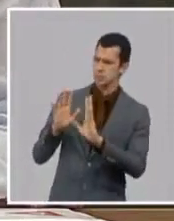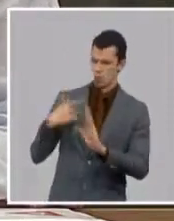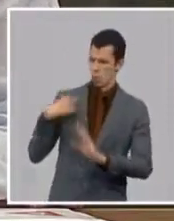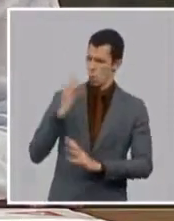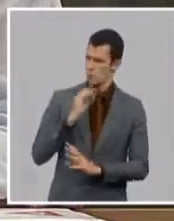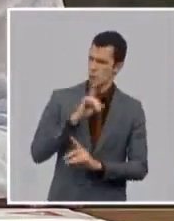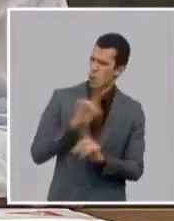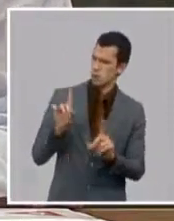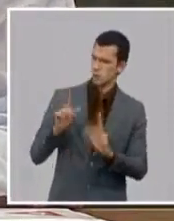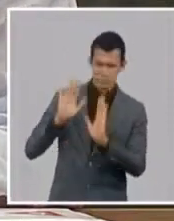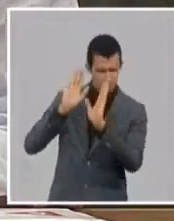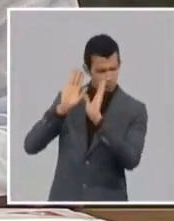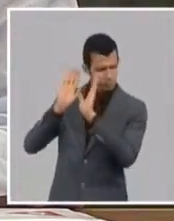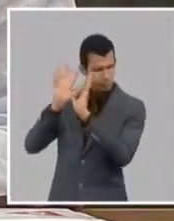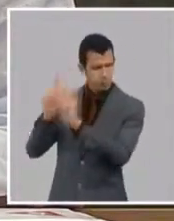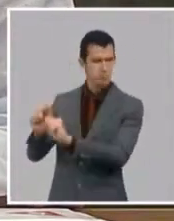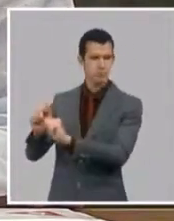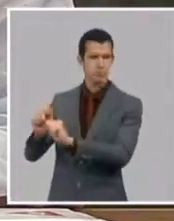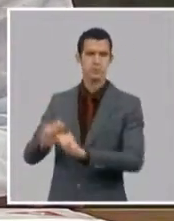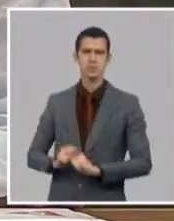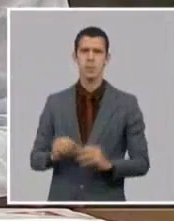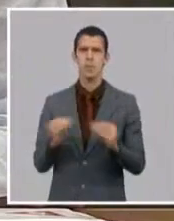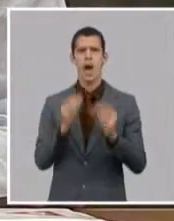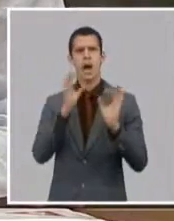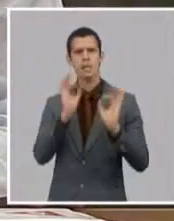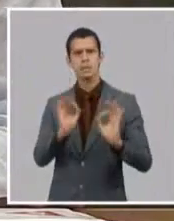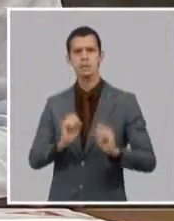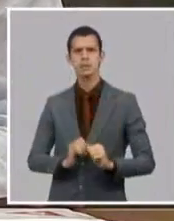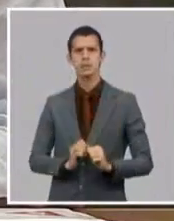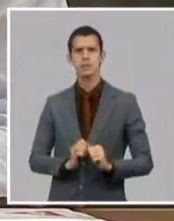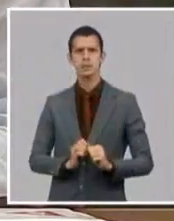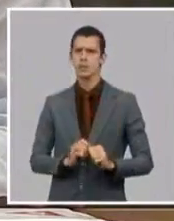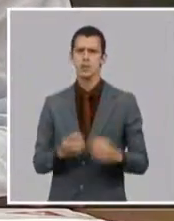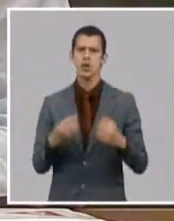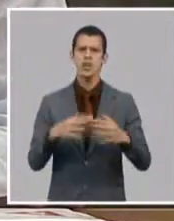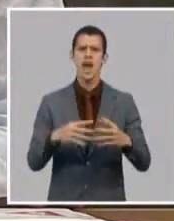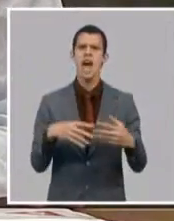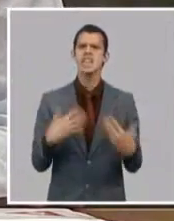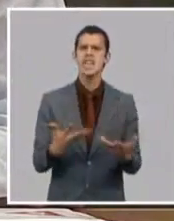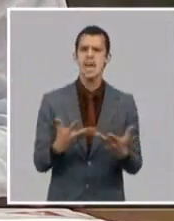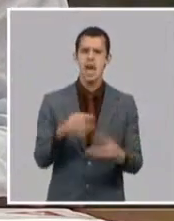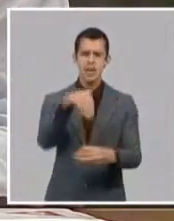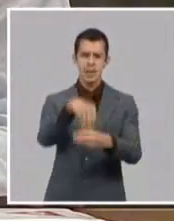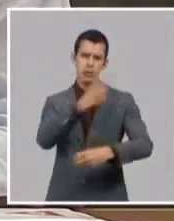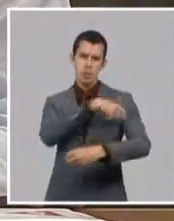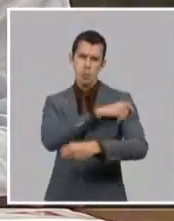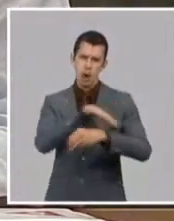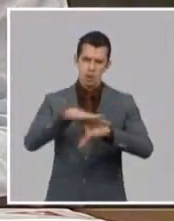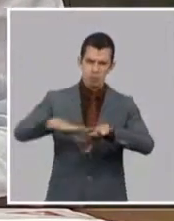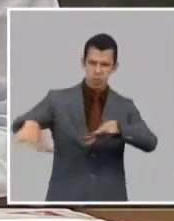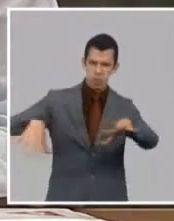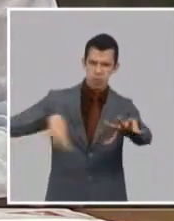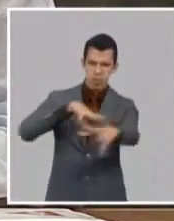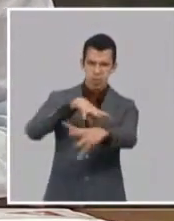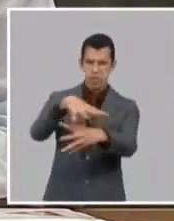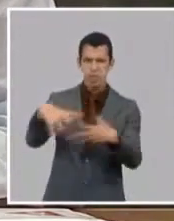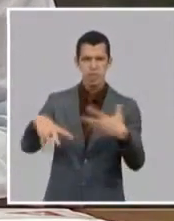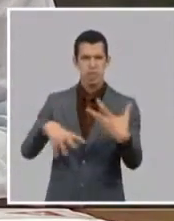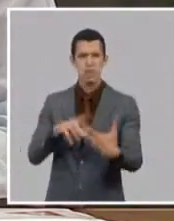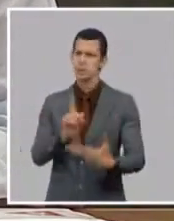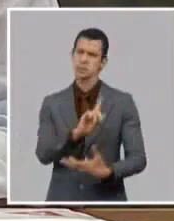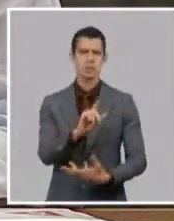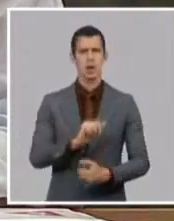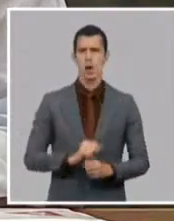y es un alma de amor. No permitir que nos desunan, que nos fracturen los que no quieren lo